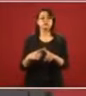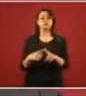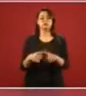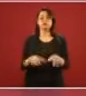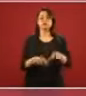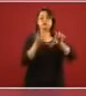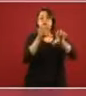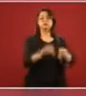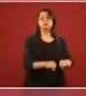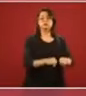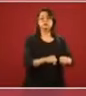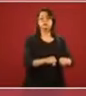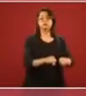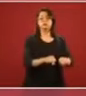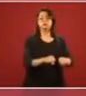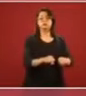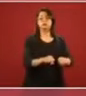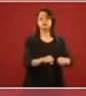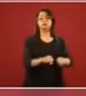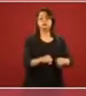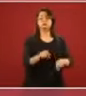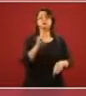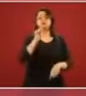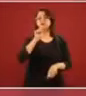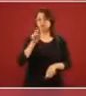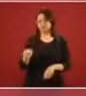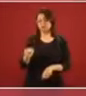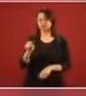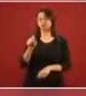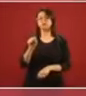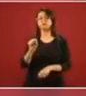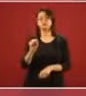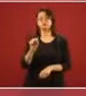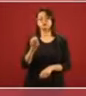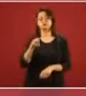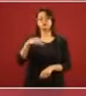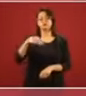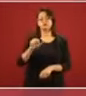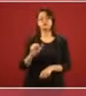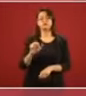detención? La propia Secretaría de Marina.